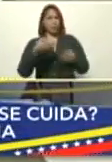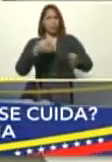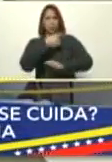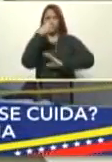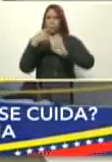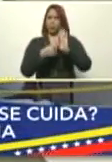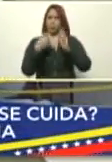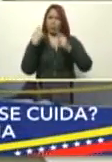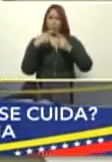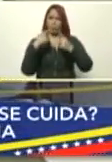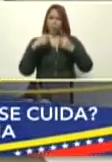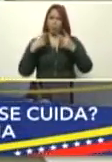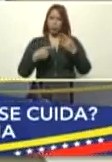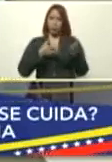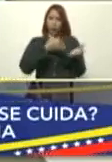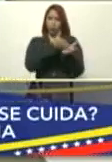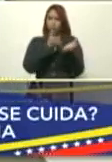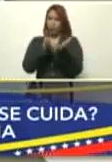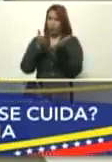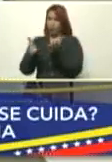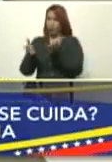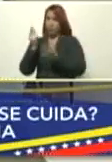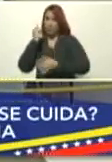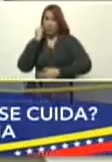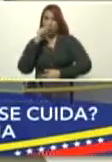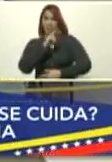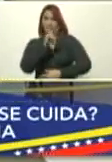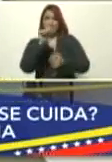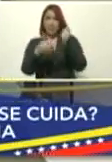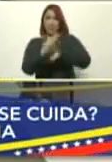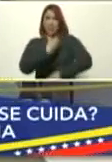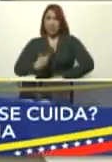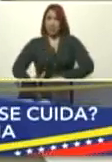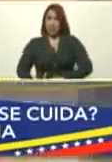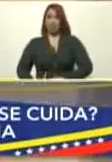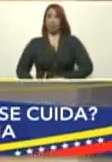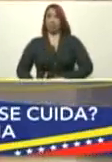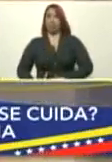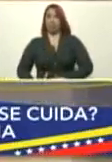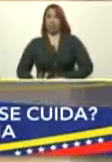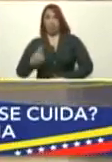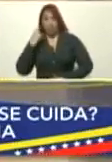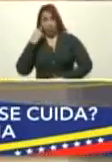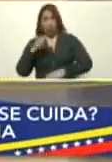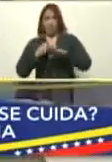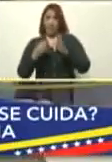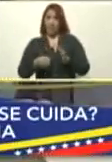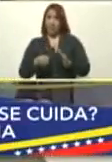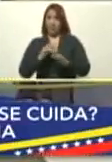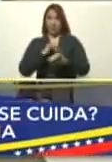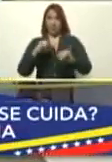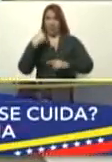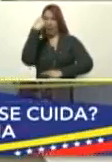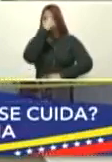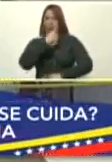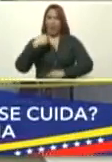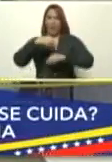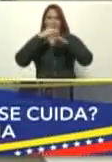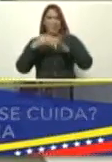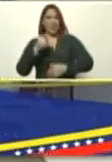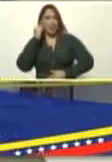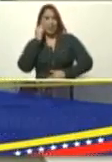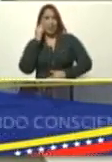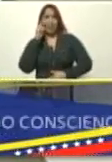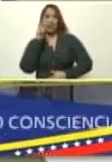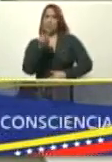varias direcciones, señora vicepresidenta. Señora ministra, ya tiene cara de ministra. Se ve que no